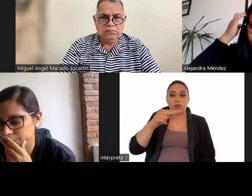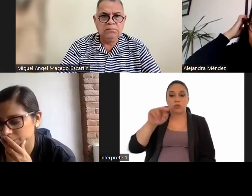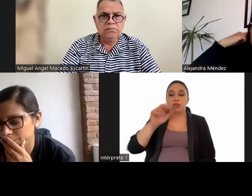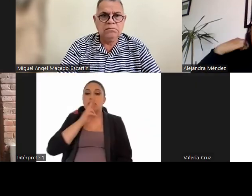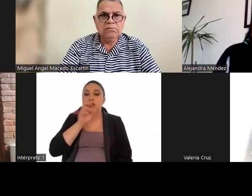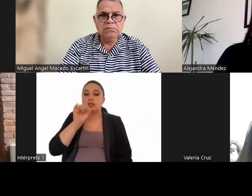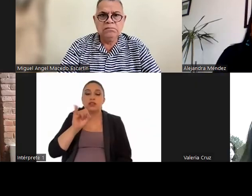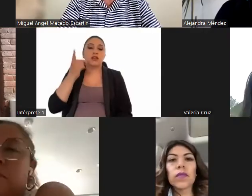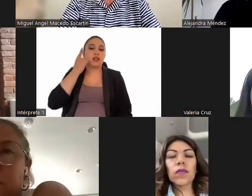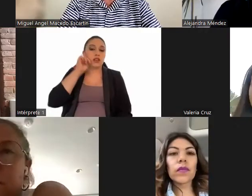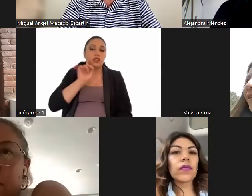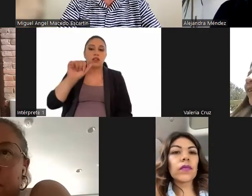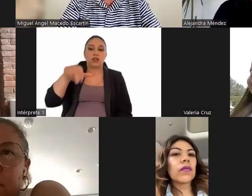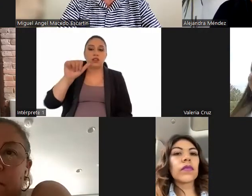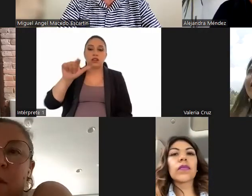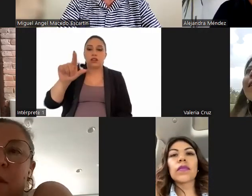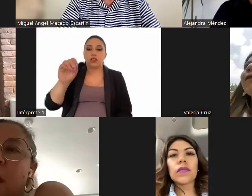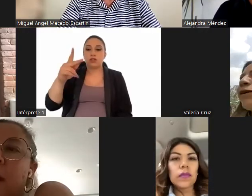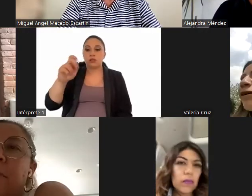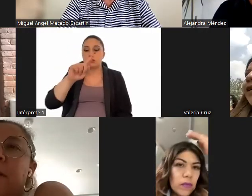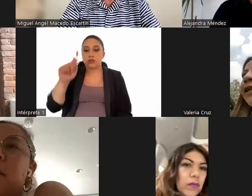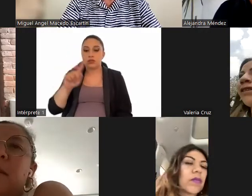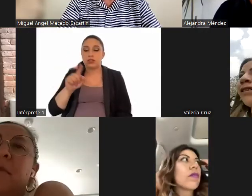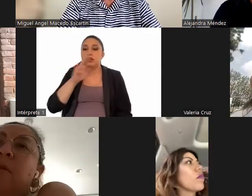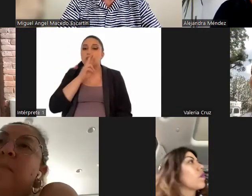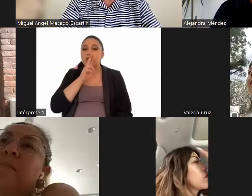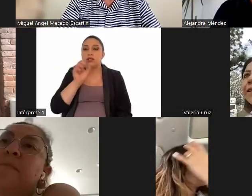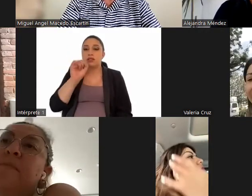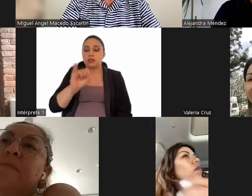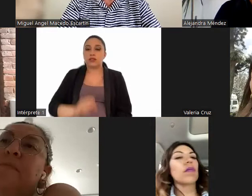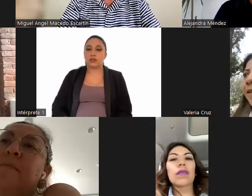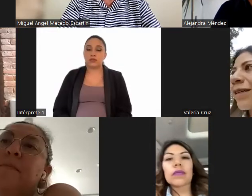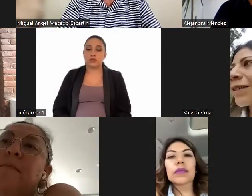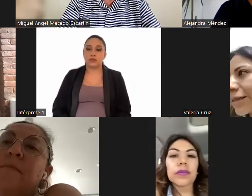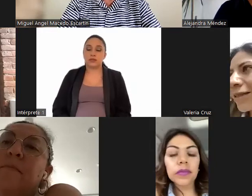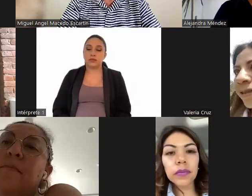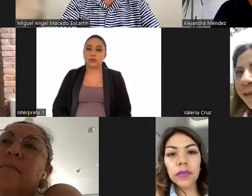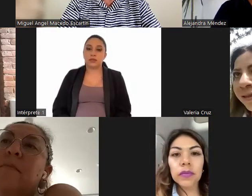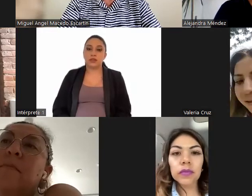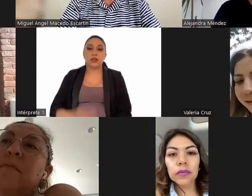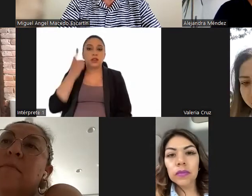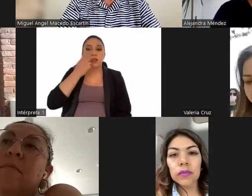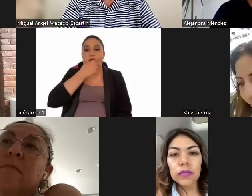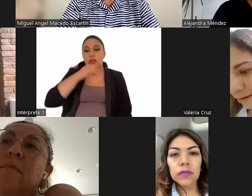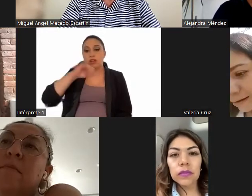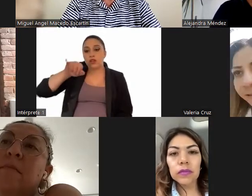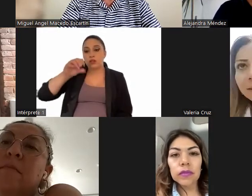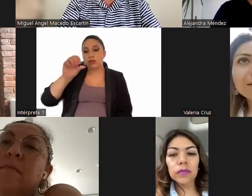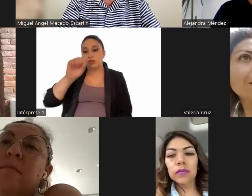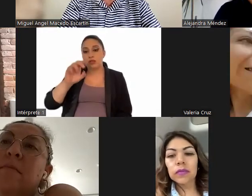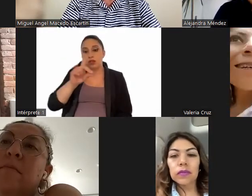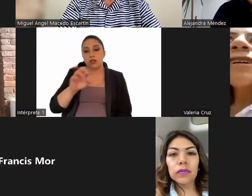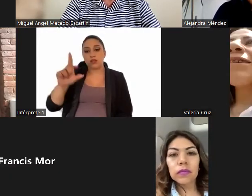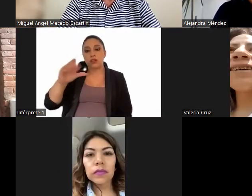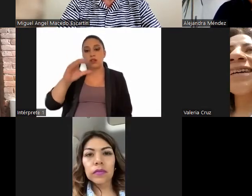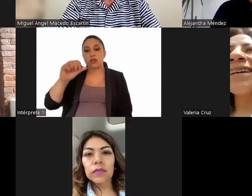Ana Francis López Baigén Patiño. Ana Francis, a favor. Diputado José de Jesús Martín del Campo.